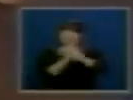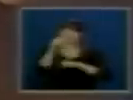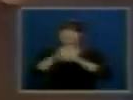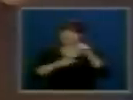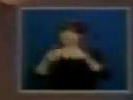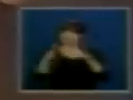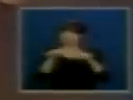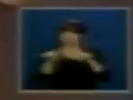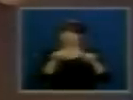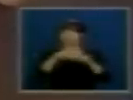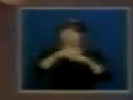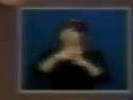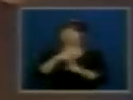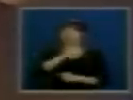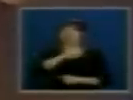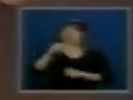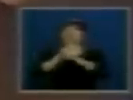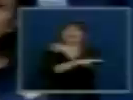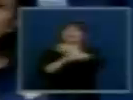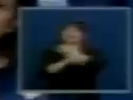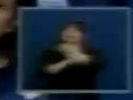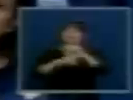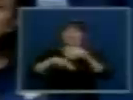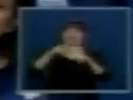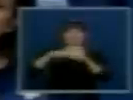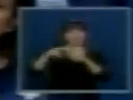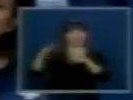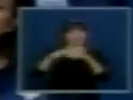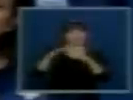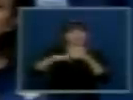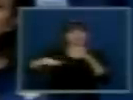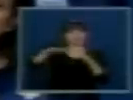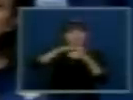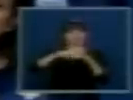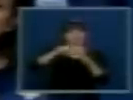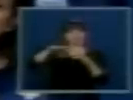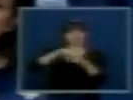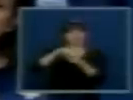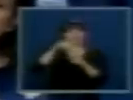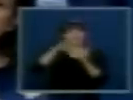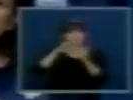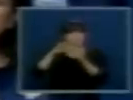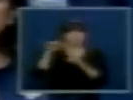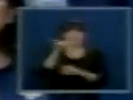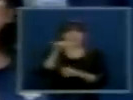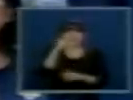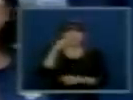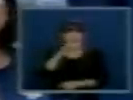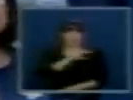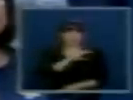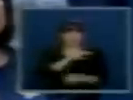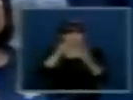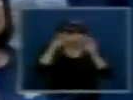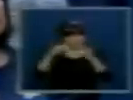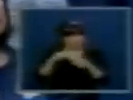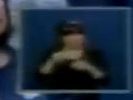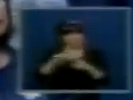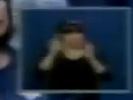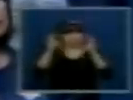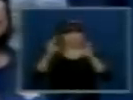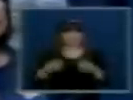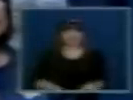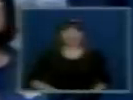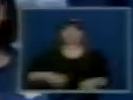se ha emprendido contra la criminalidad común, la cual constituye una prioridad para las fuerzas de policía. Sumadas a